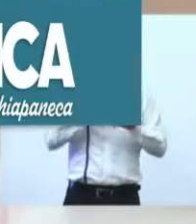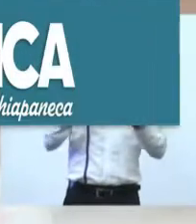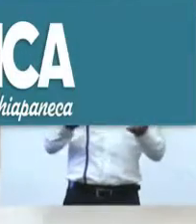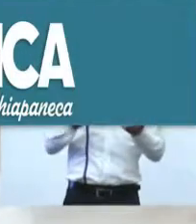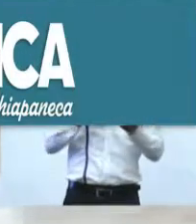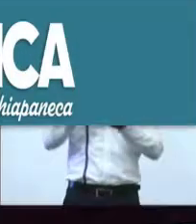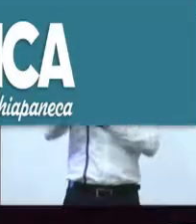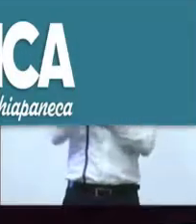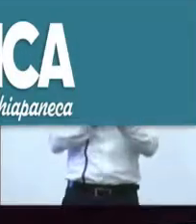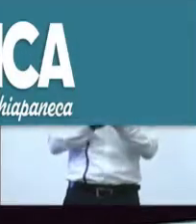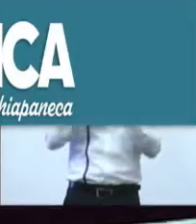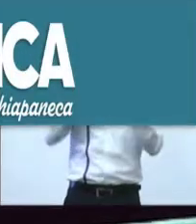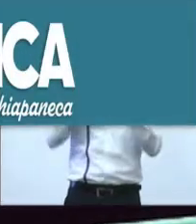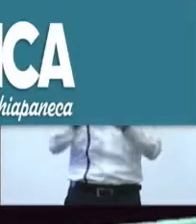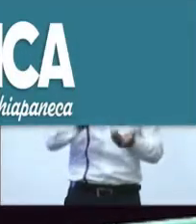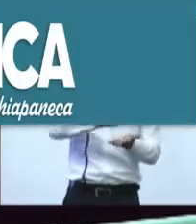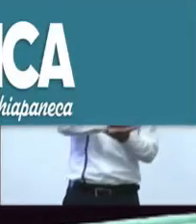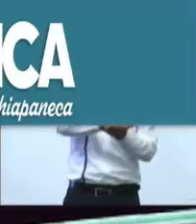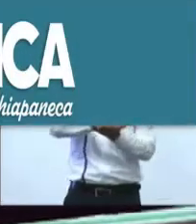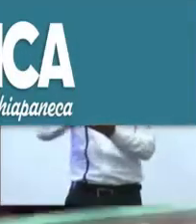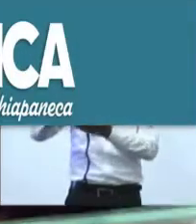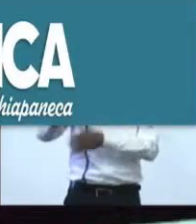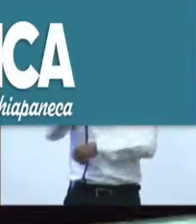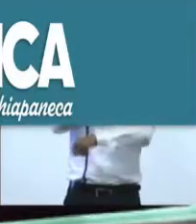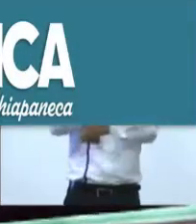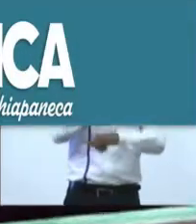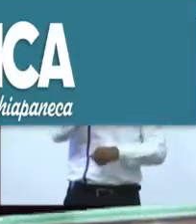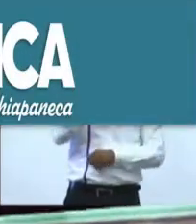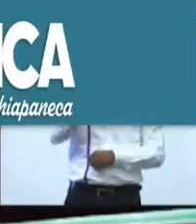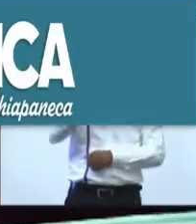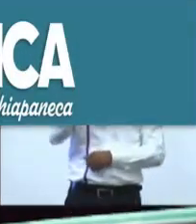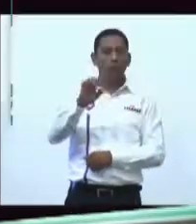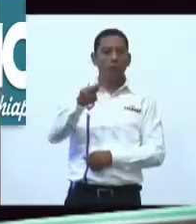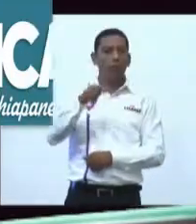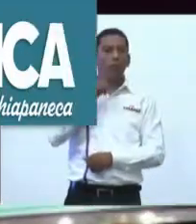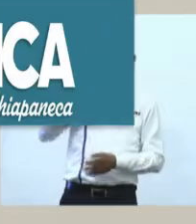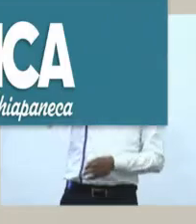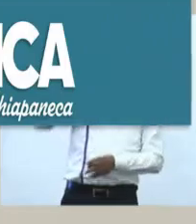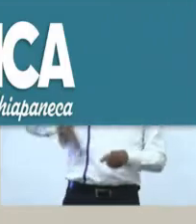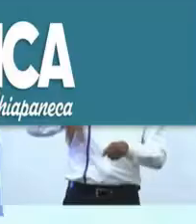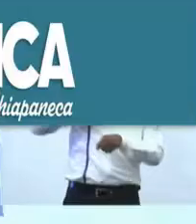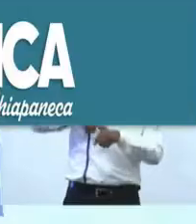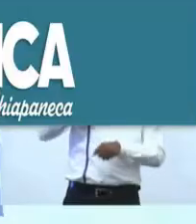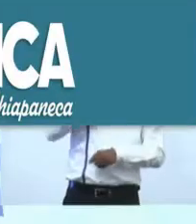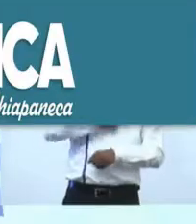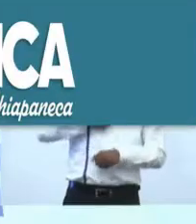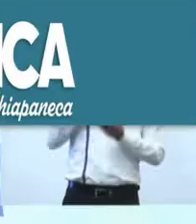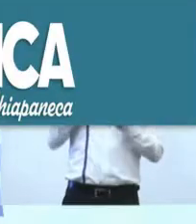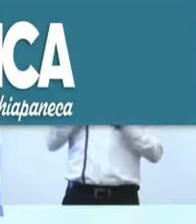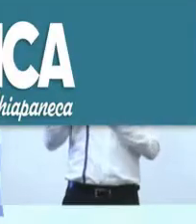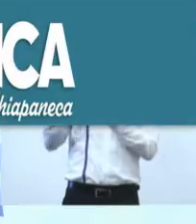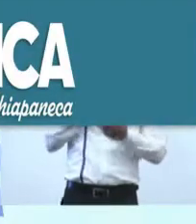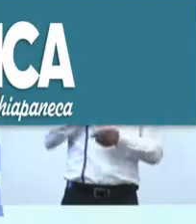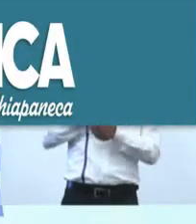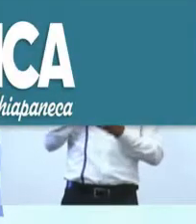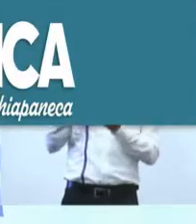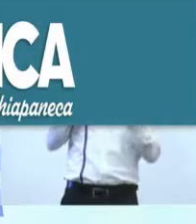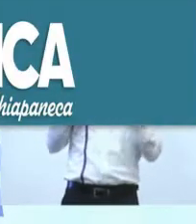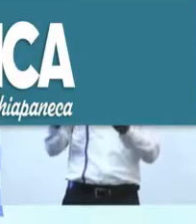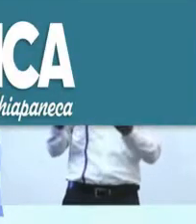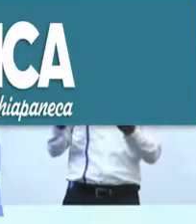descacharrizar, y se ha logrado recolectar más de 480 toneladas de cacharros. Guadalupe del Carmen Alfaro